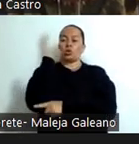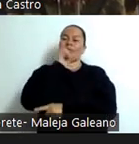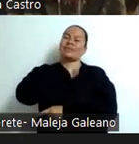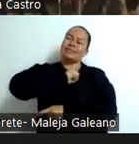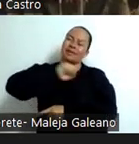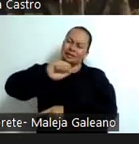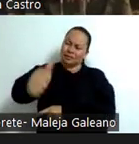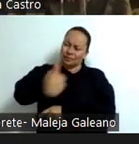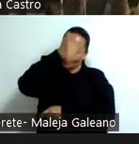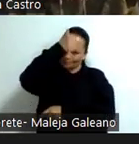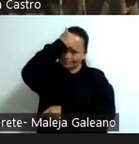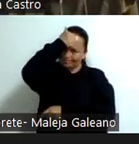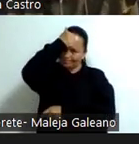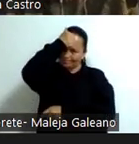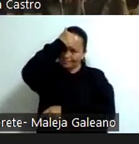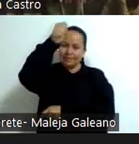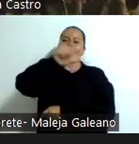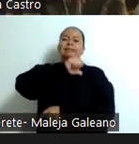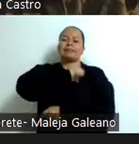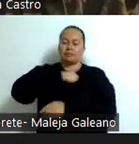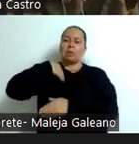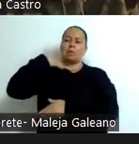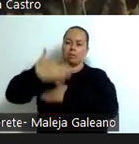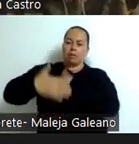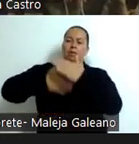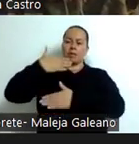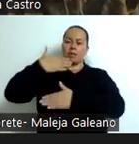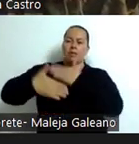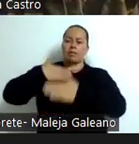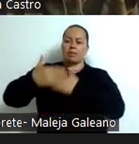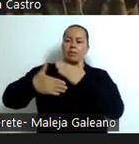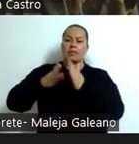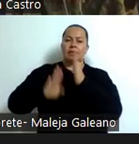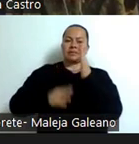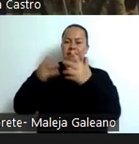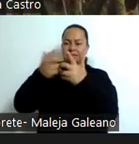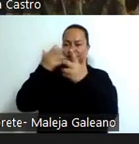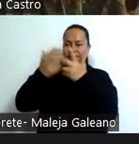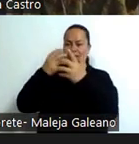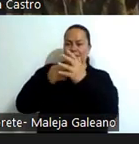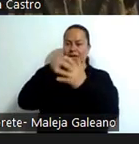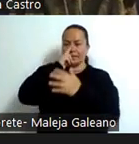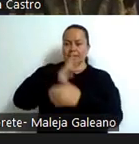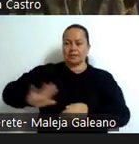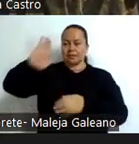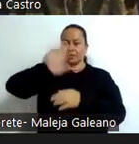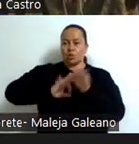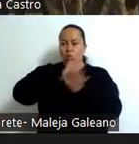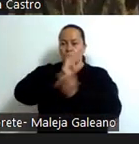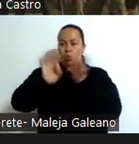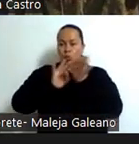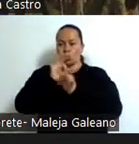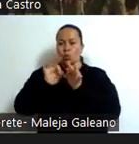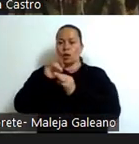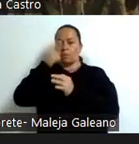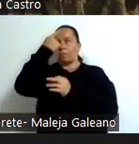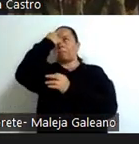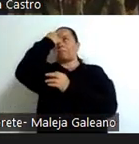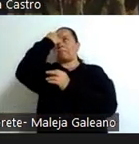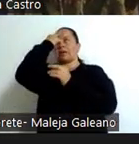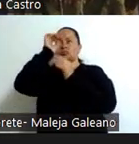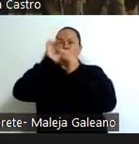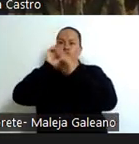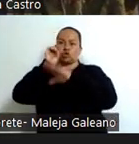fundamental tenemos avances en el Sistema Nacional de cuidados creemos que hemos avanzado hacia pensarnos una organización